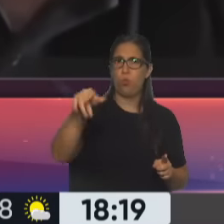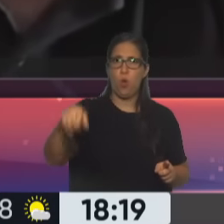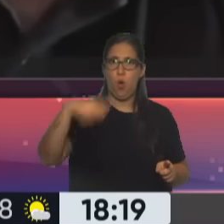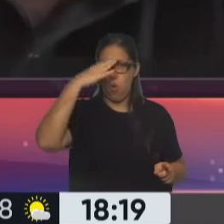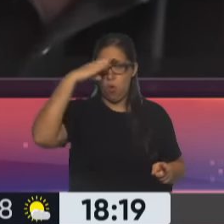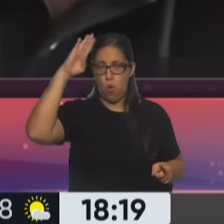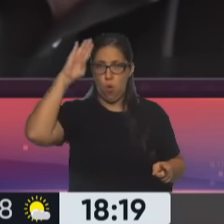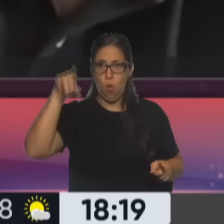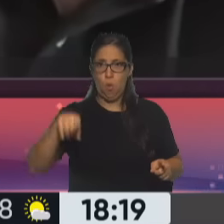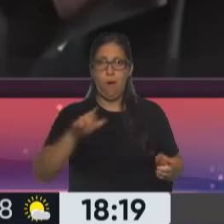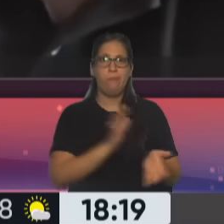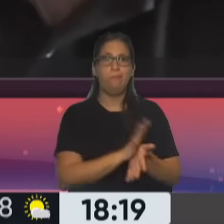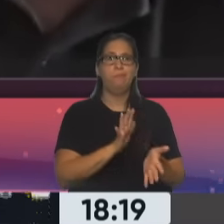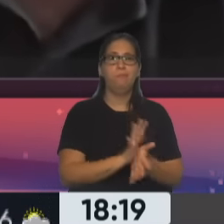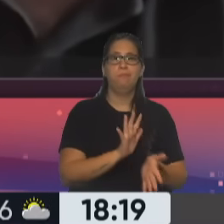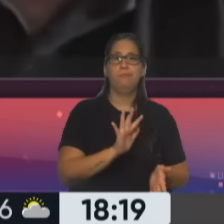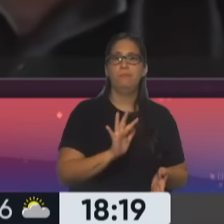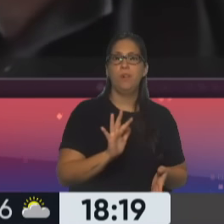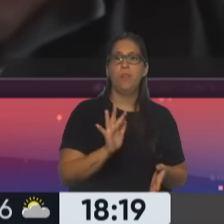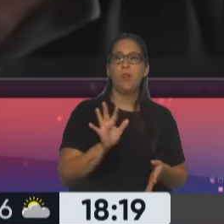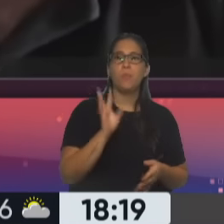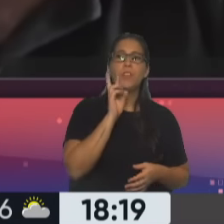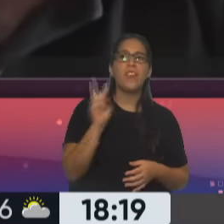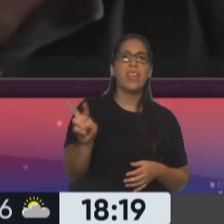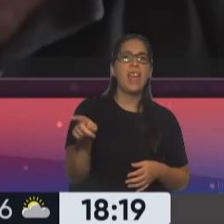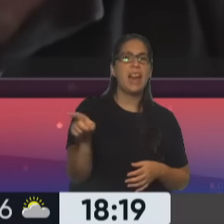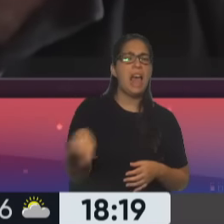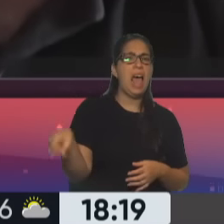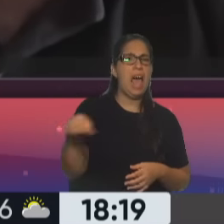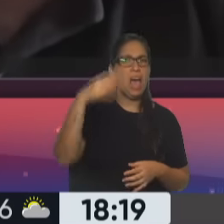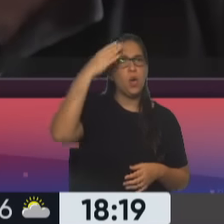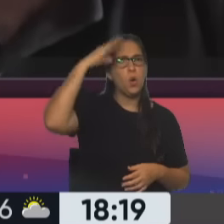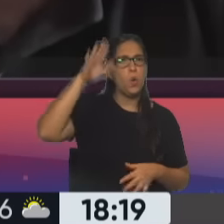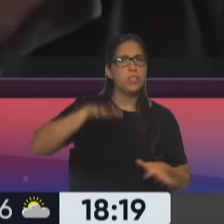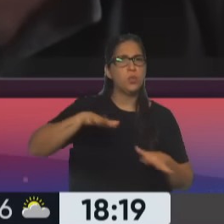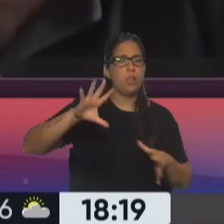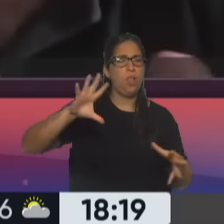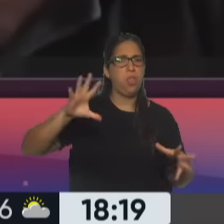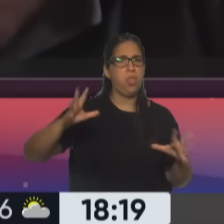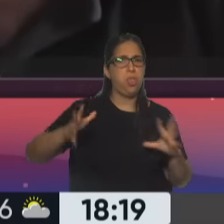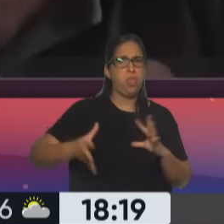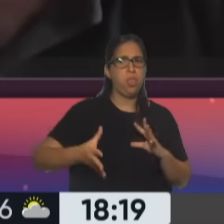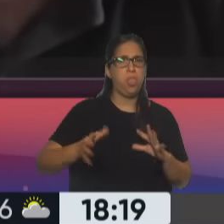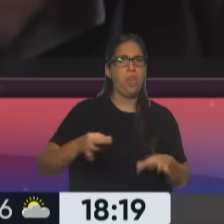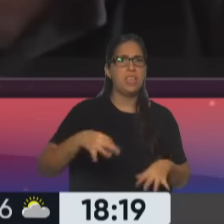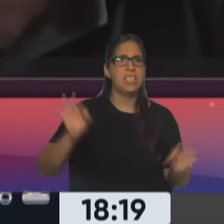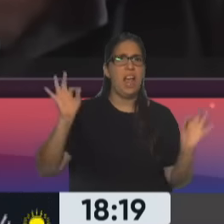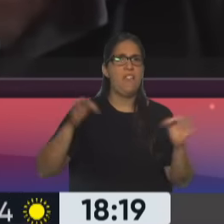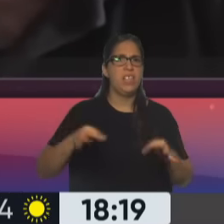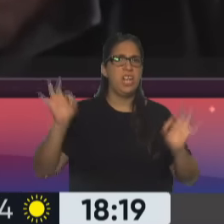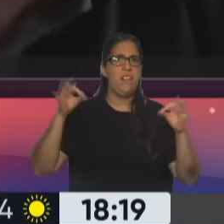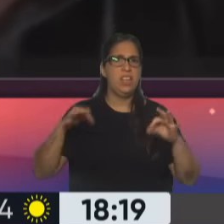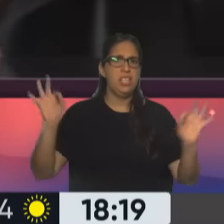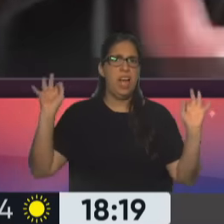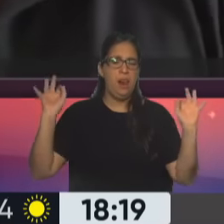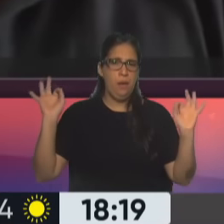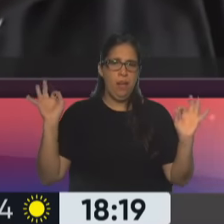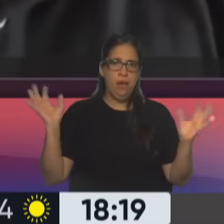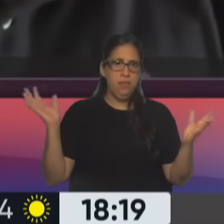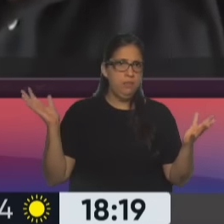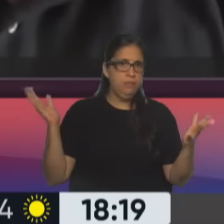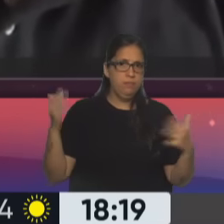es un espejo de lo que podía llegar a pasar en el futuro, lo que fue la isla cubana, que bueno, sobrevivió justamente, como dijimos, con la Unión Soviética, y